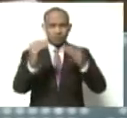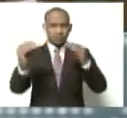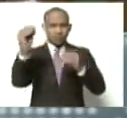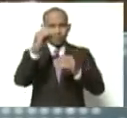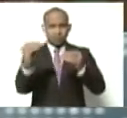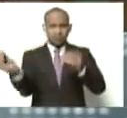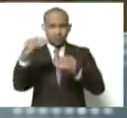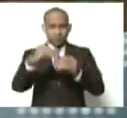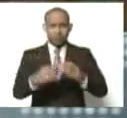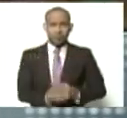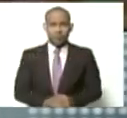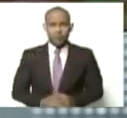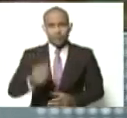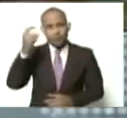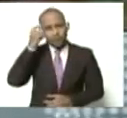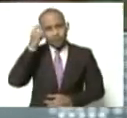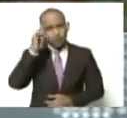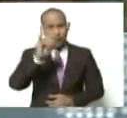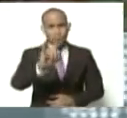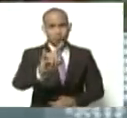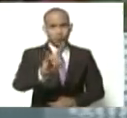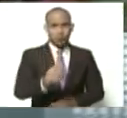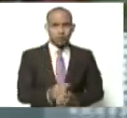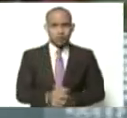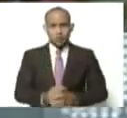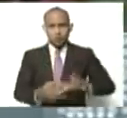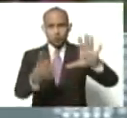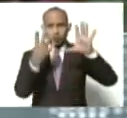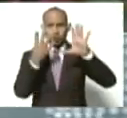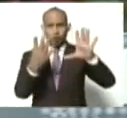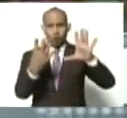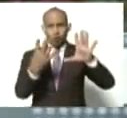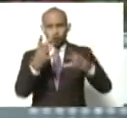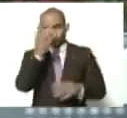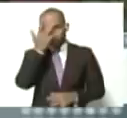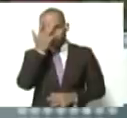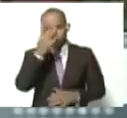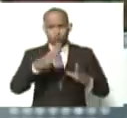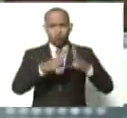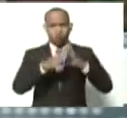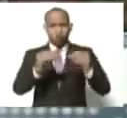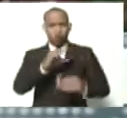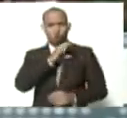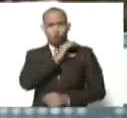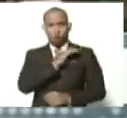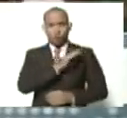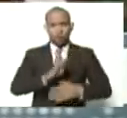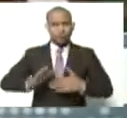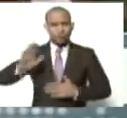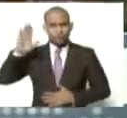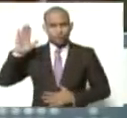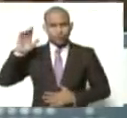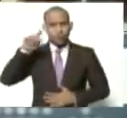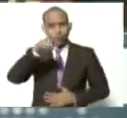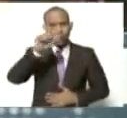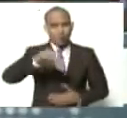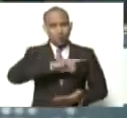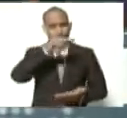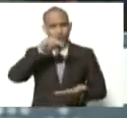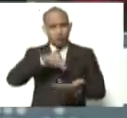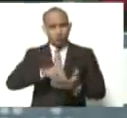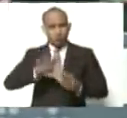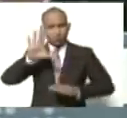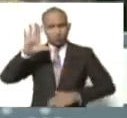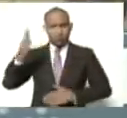día lunes 8 debe juramentarse todos los comités, así como usted juramentó el nacional,